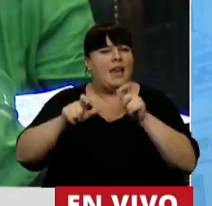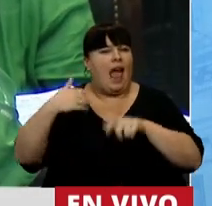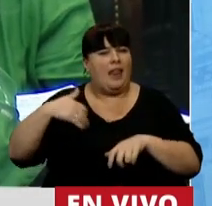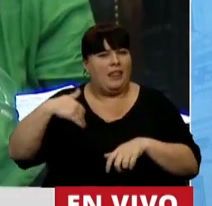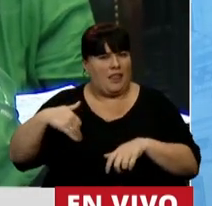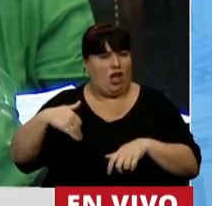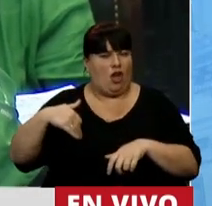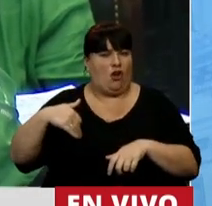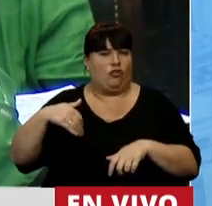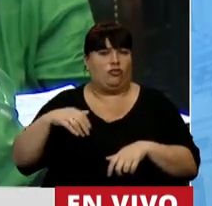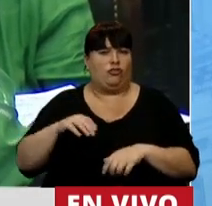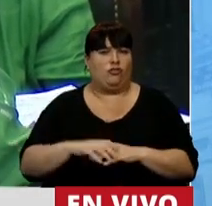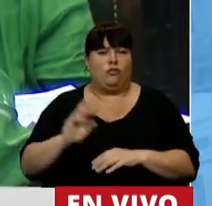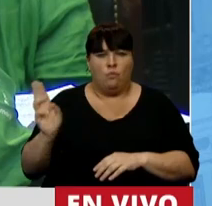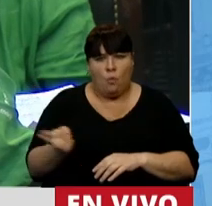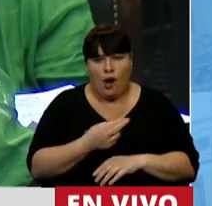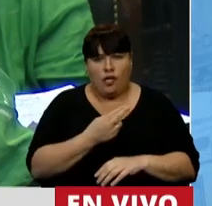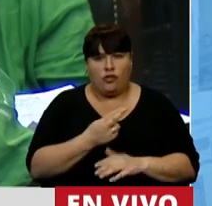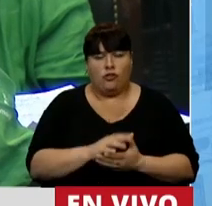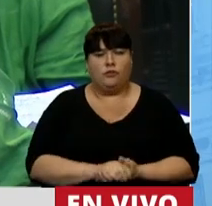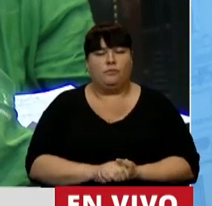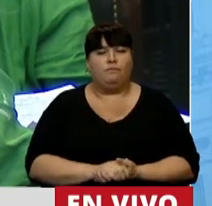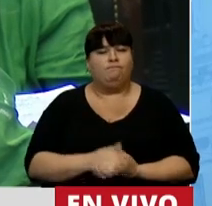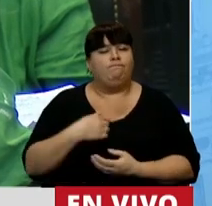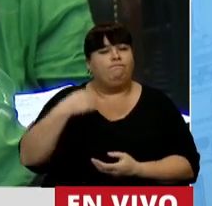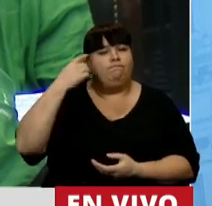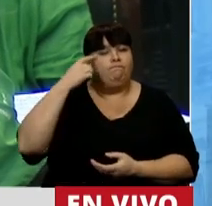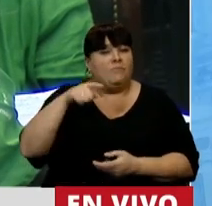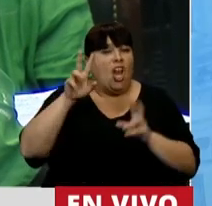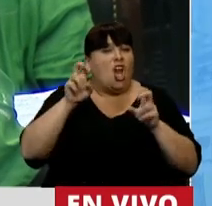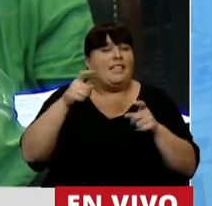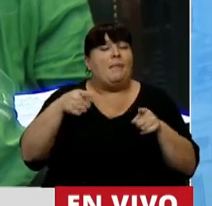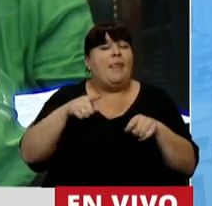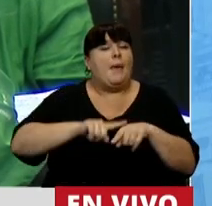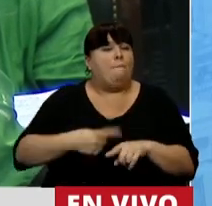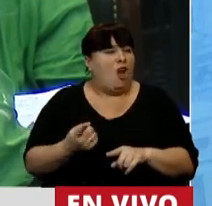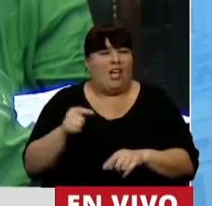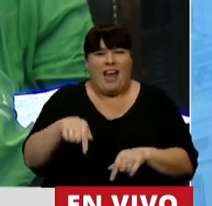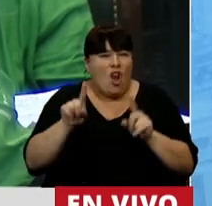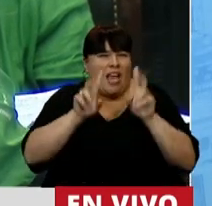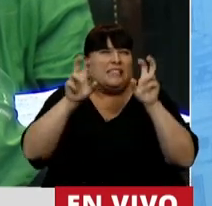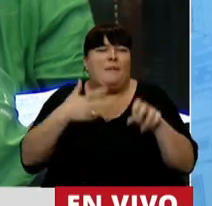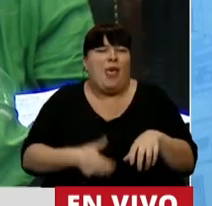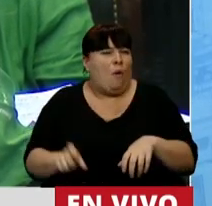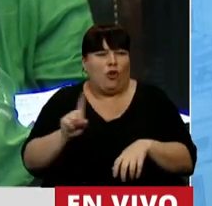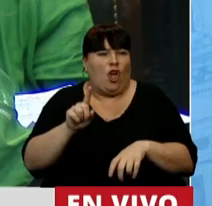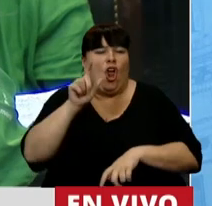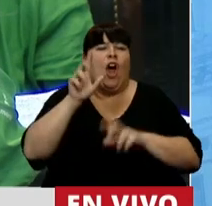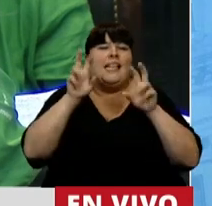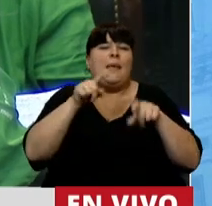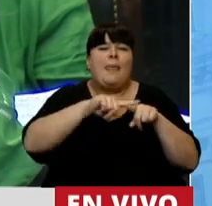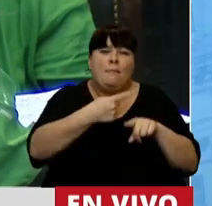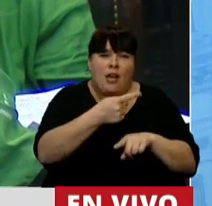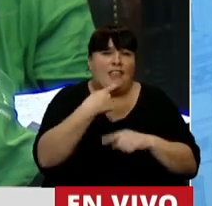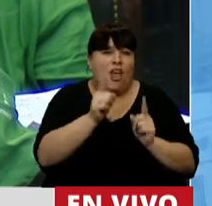argentinos en su deceso. Y me parece que la agenda de la política no era esta, sino que la agenda de la política,